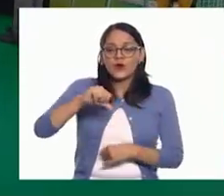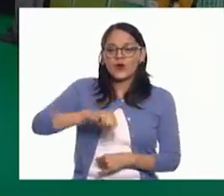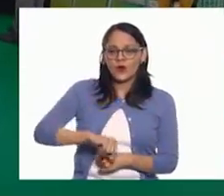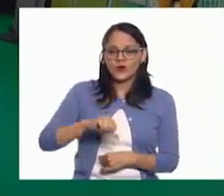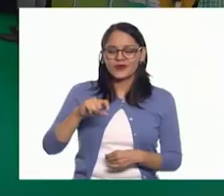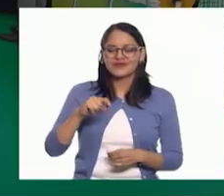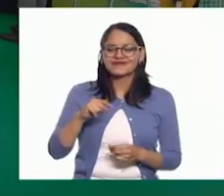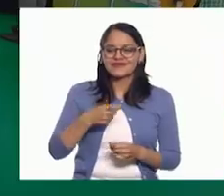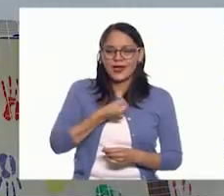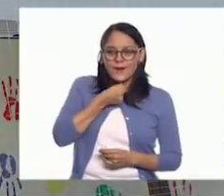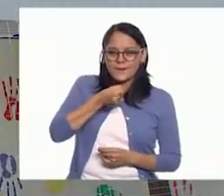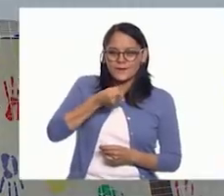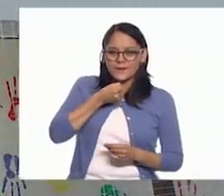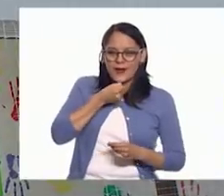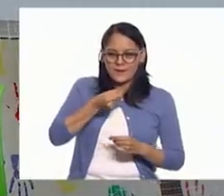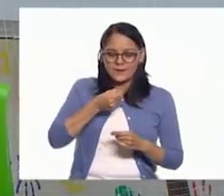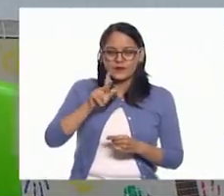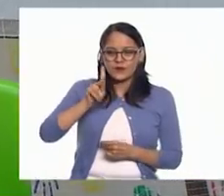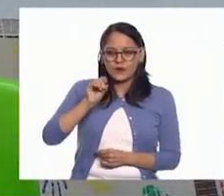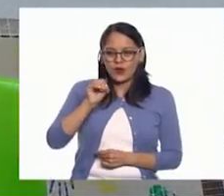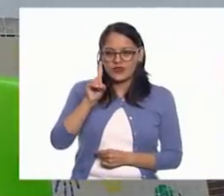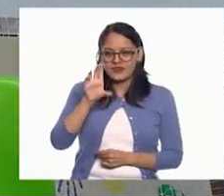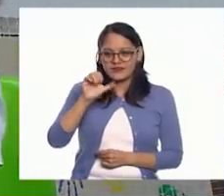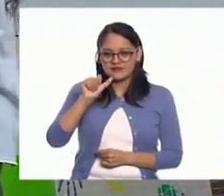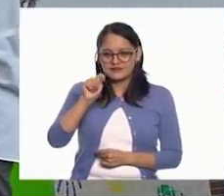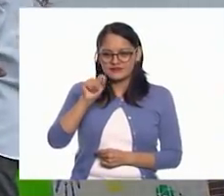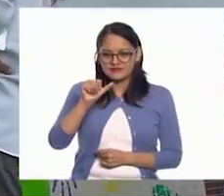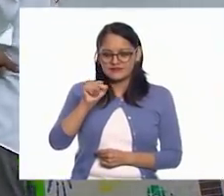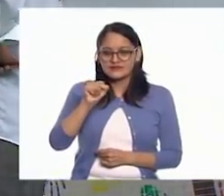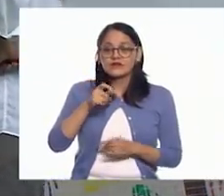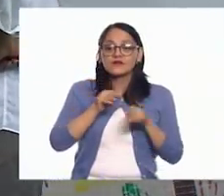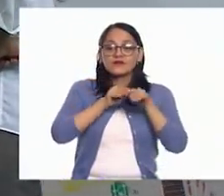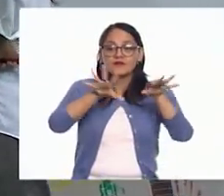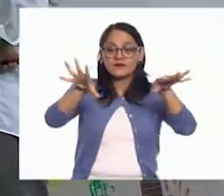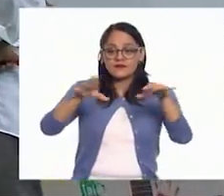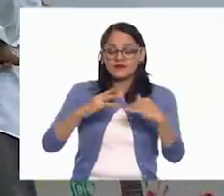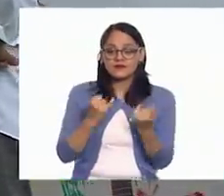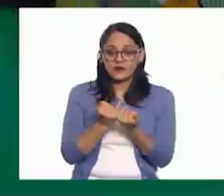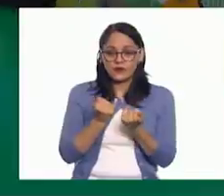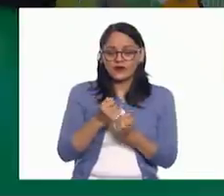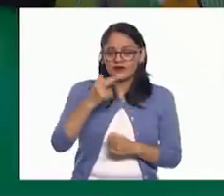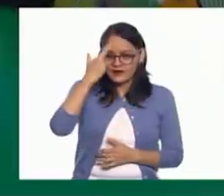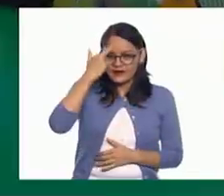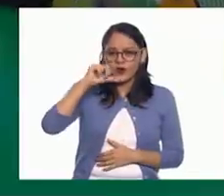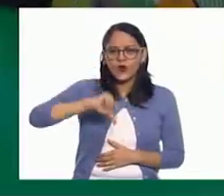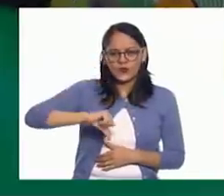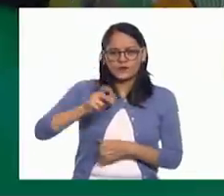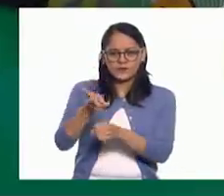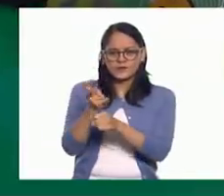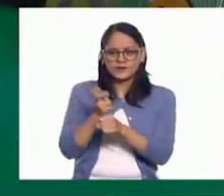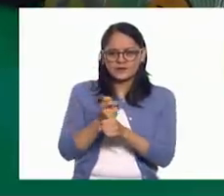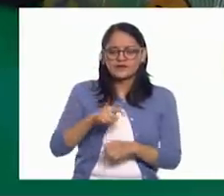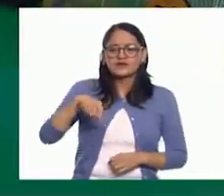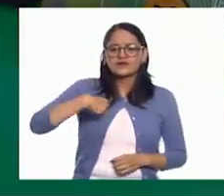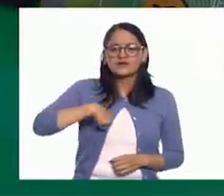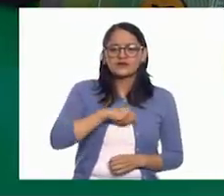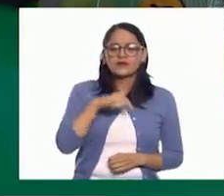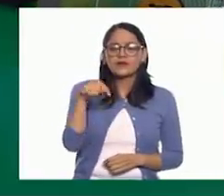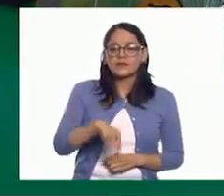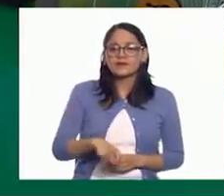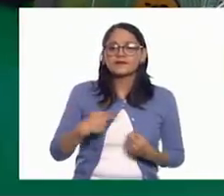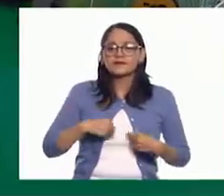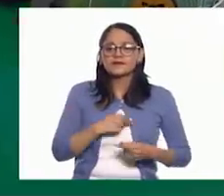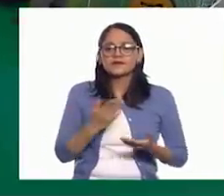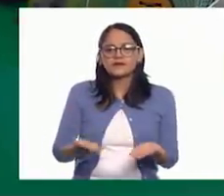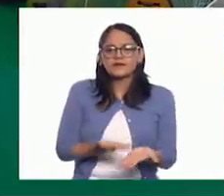el podcast del día de hoy, Mar y Arte, al que los invité el día de hoy, lo vamos a